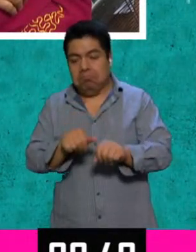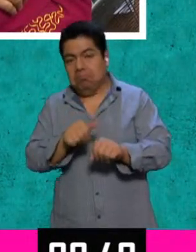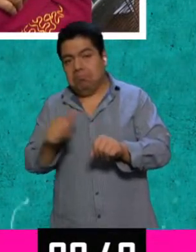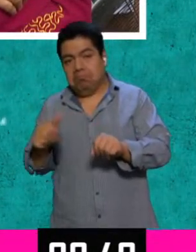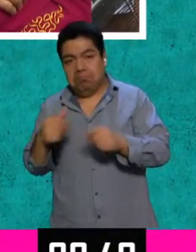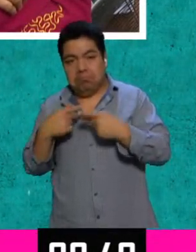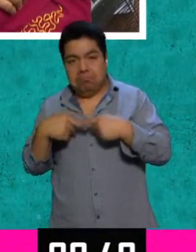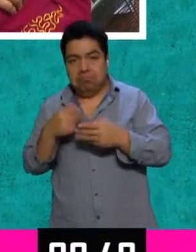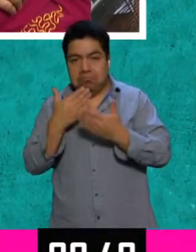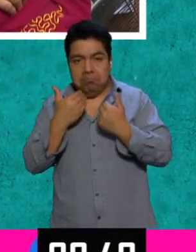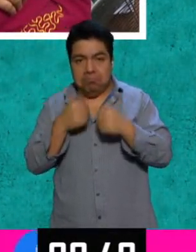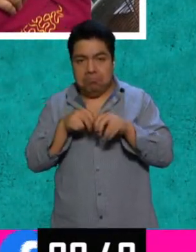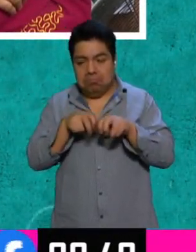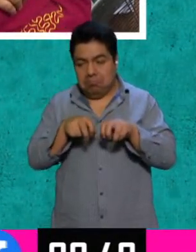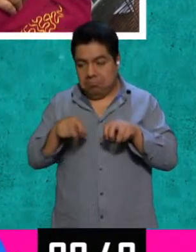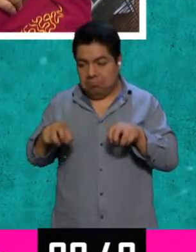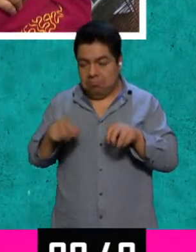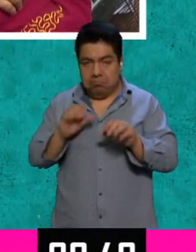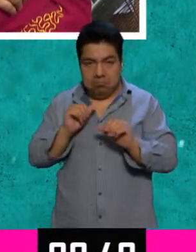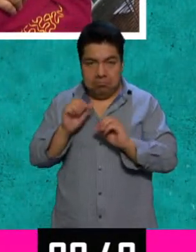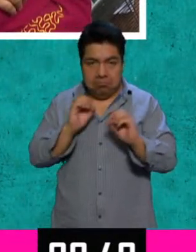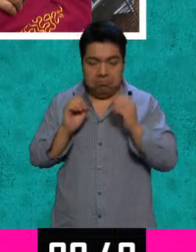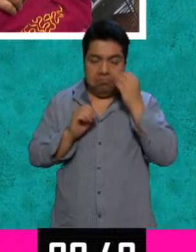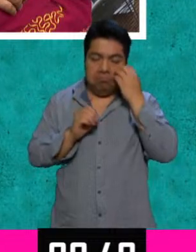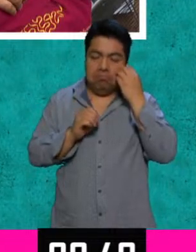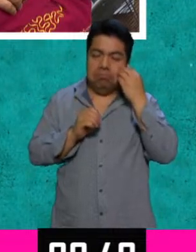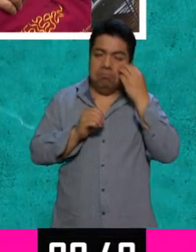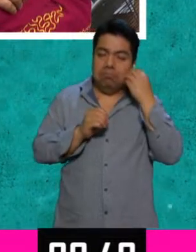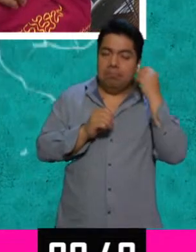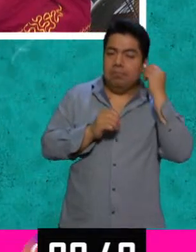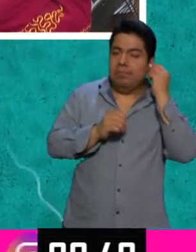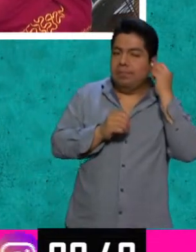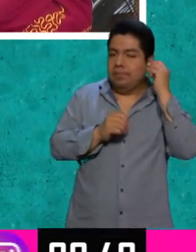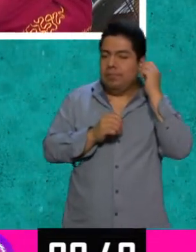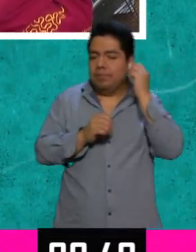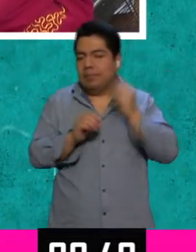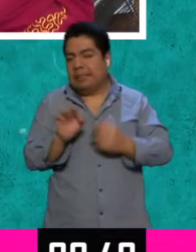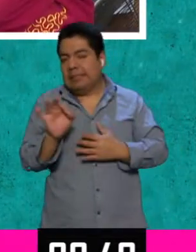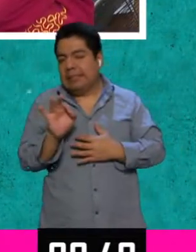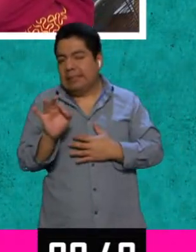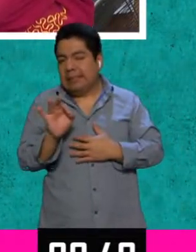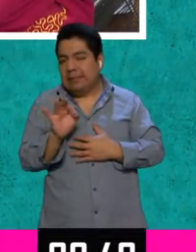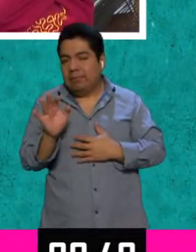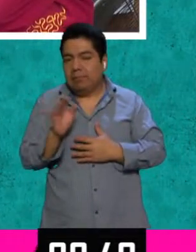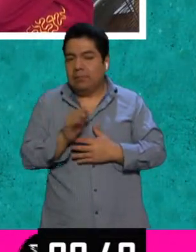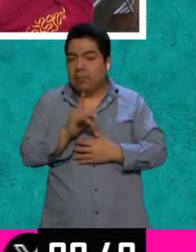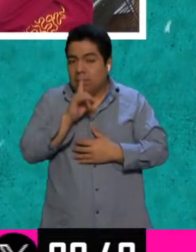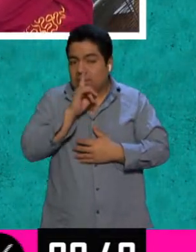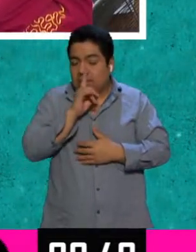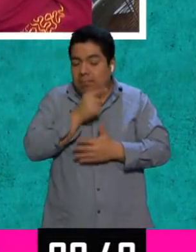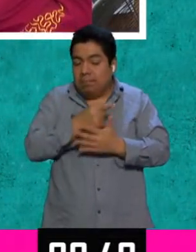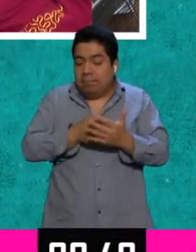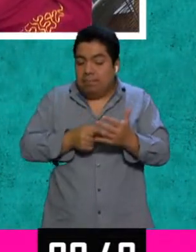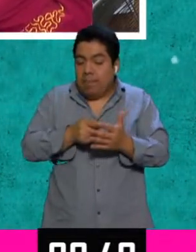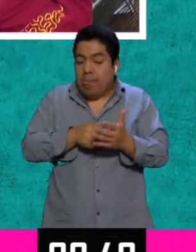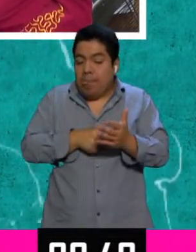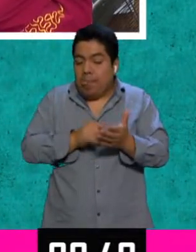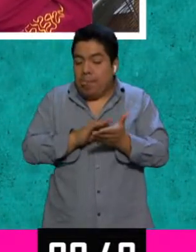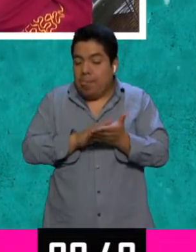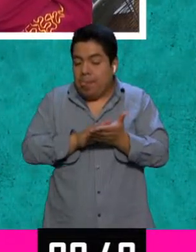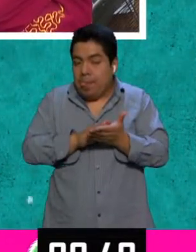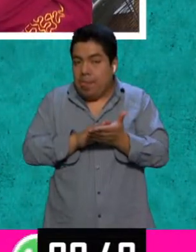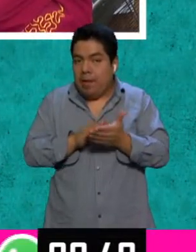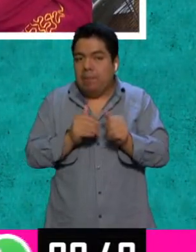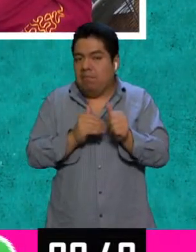otros integrantes en ese vuelo, de otros pasajeros, y es posible que eso se haya omitido con toda la intención, o